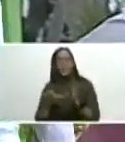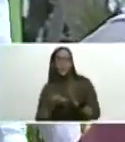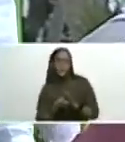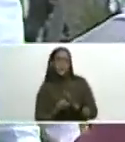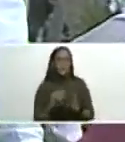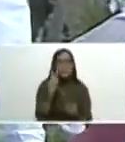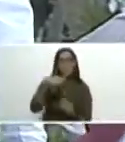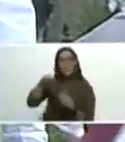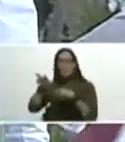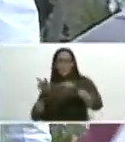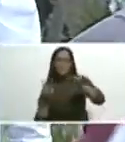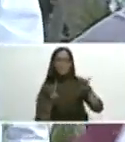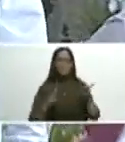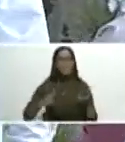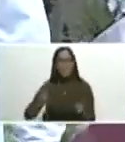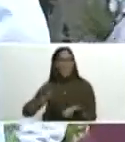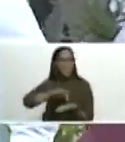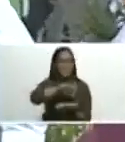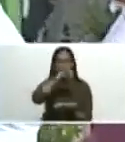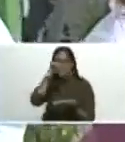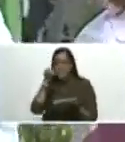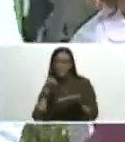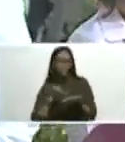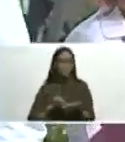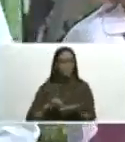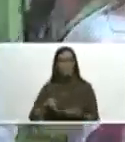peloteros, de fama internacional.